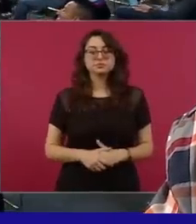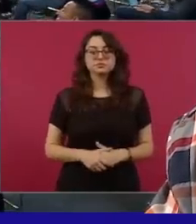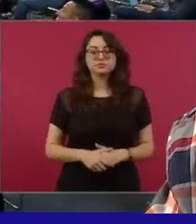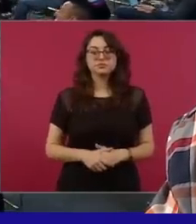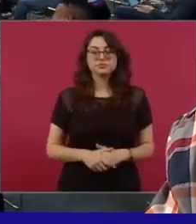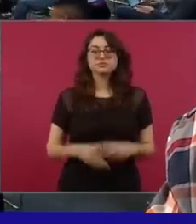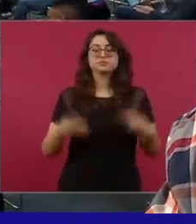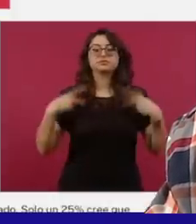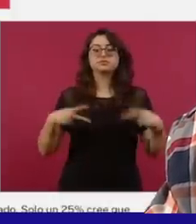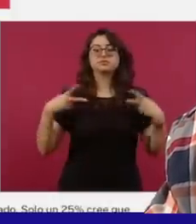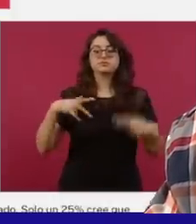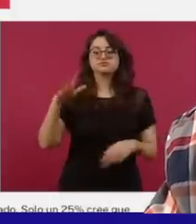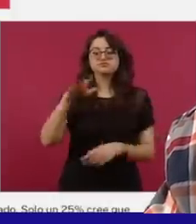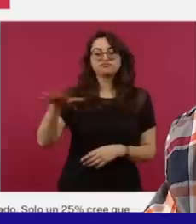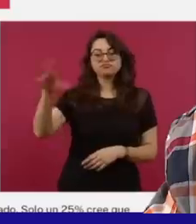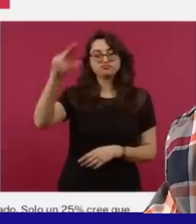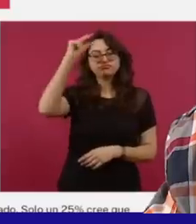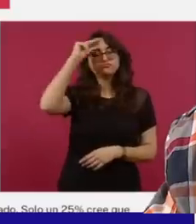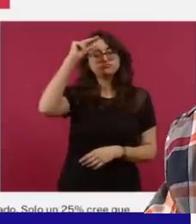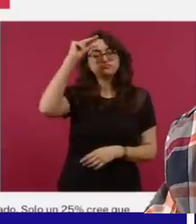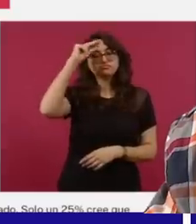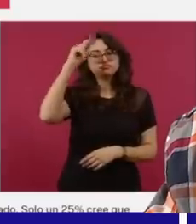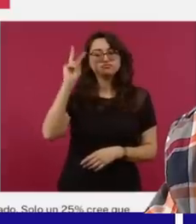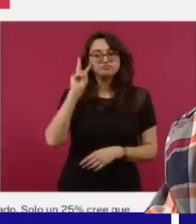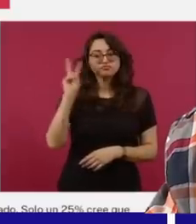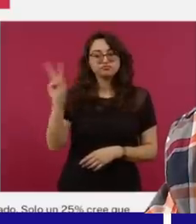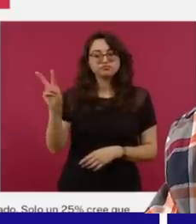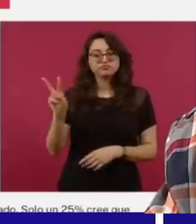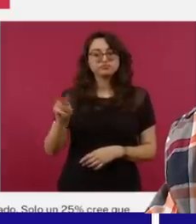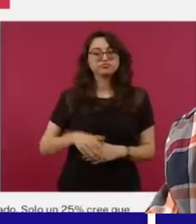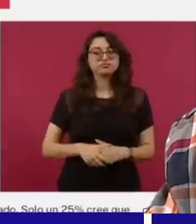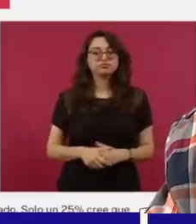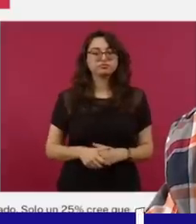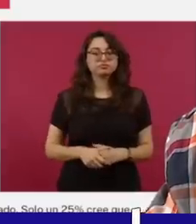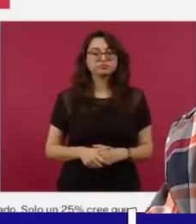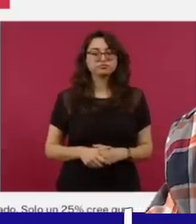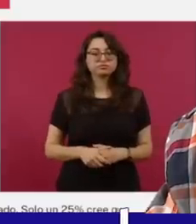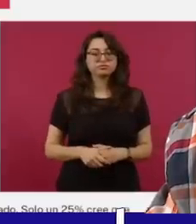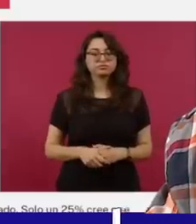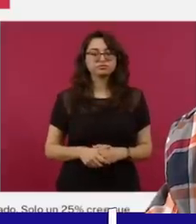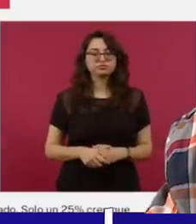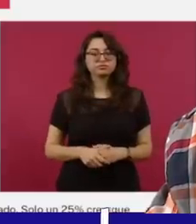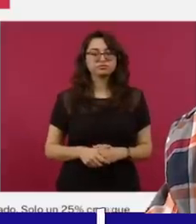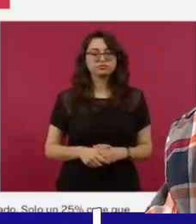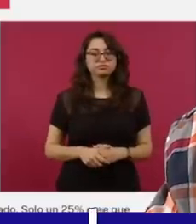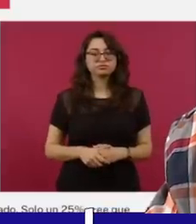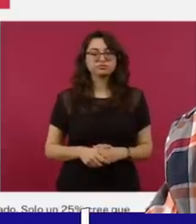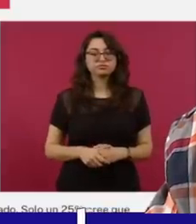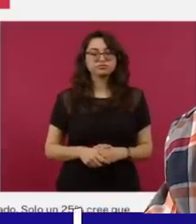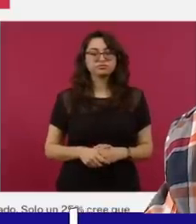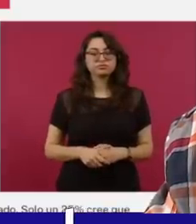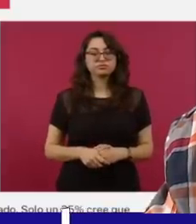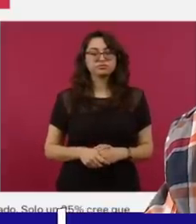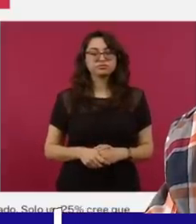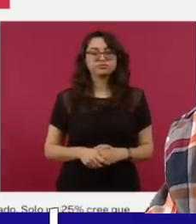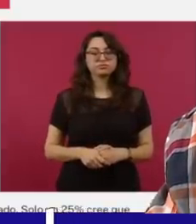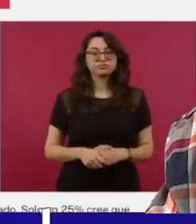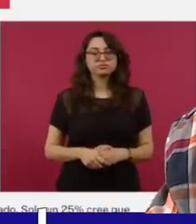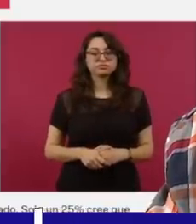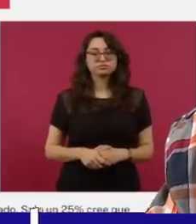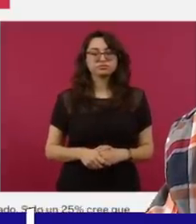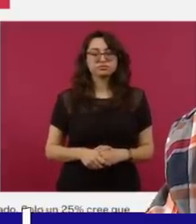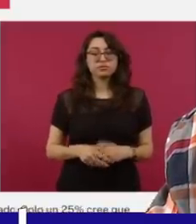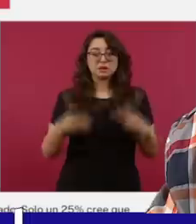El pueblo es sabio. Eso es lo que quiere la gente.